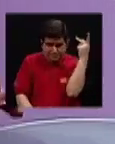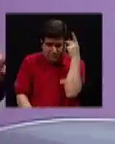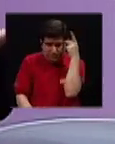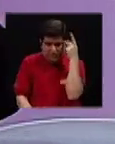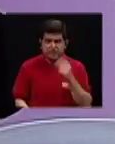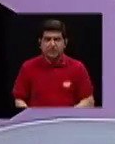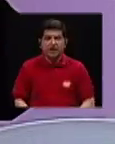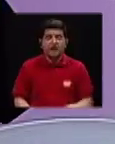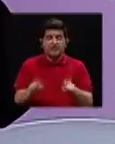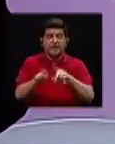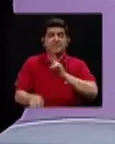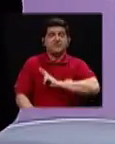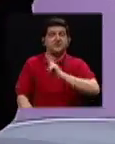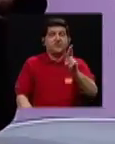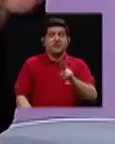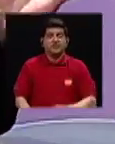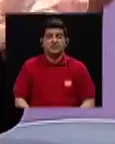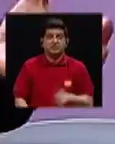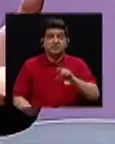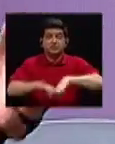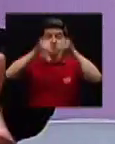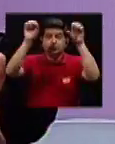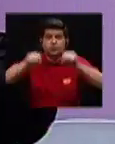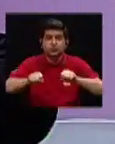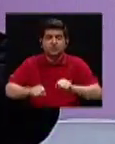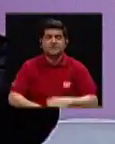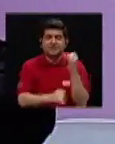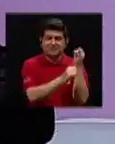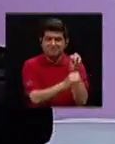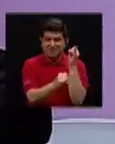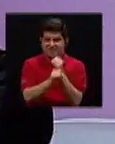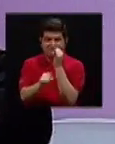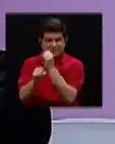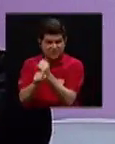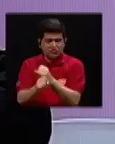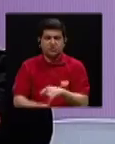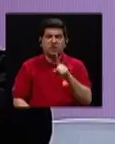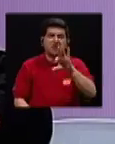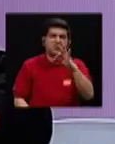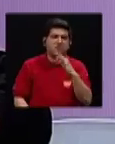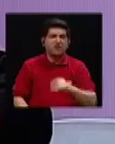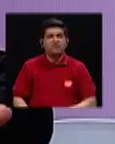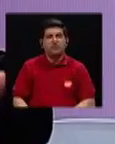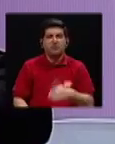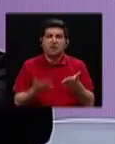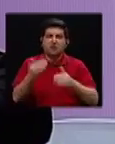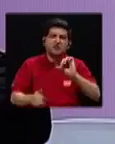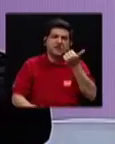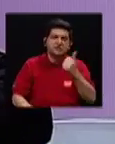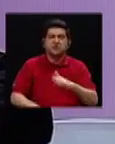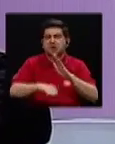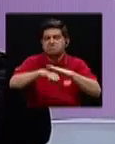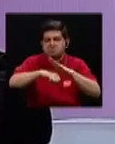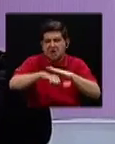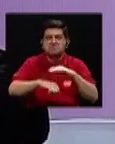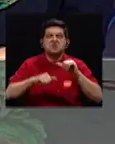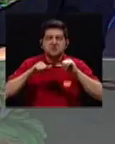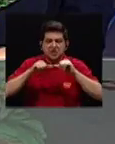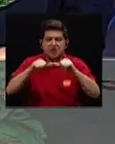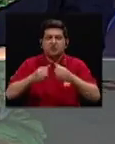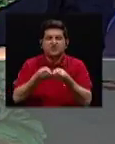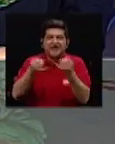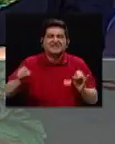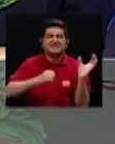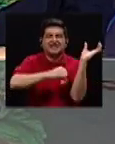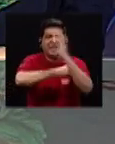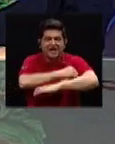religiosas O sea hay todo un sistema de instituciones que de una u otra forma toleran y permiten la impunidad